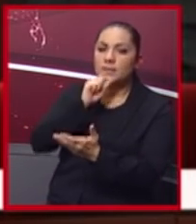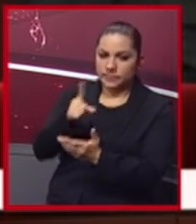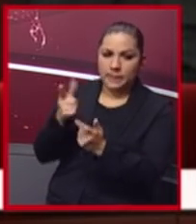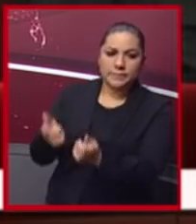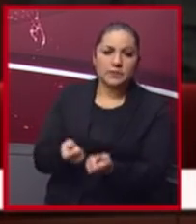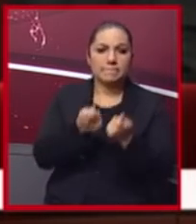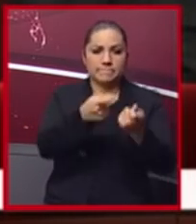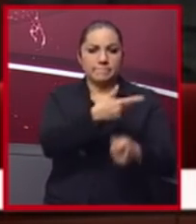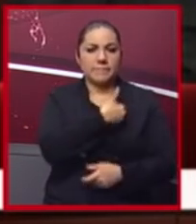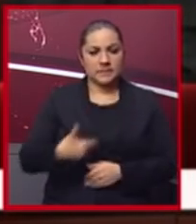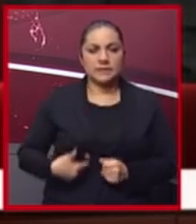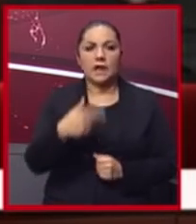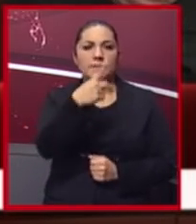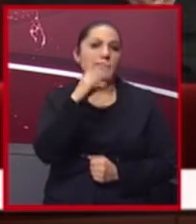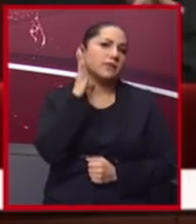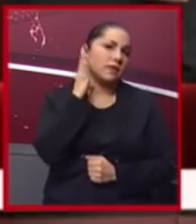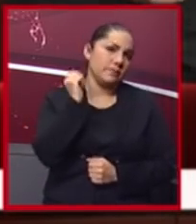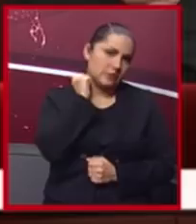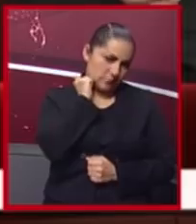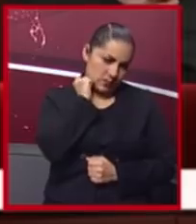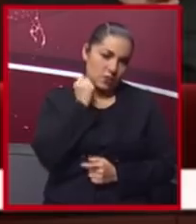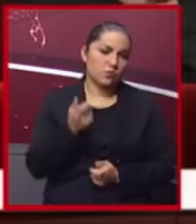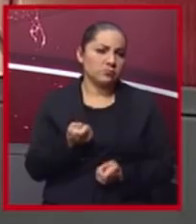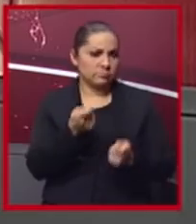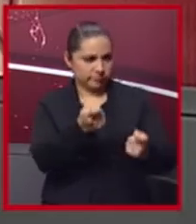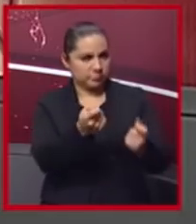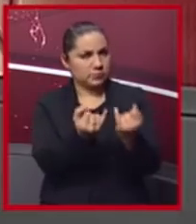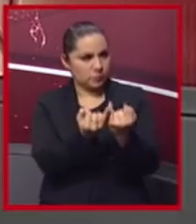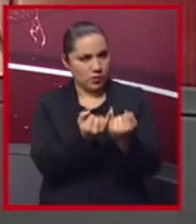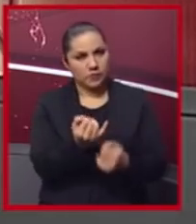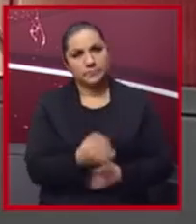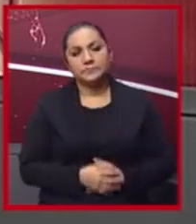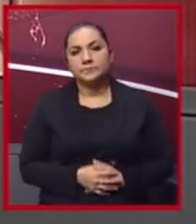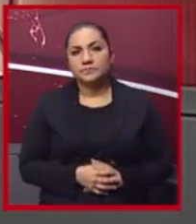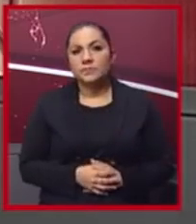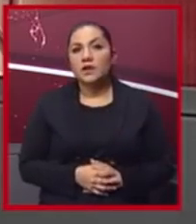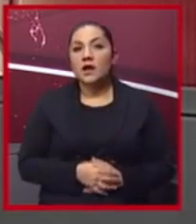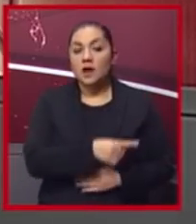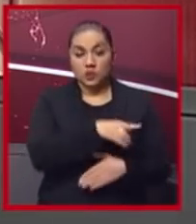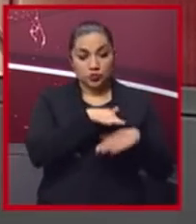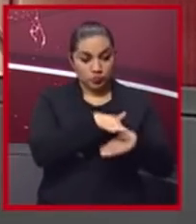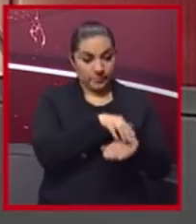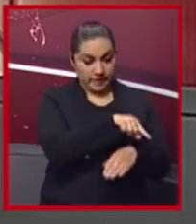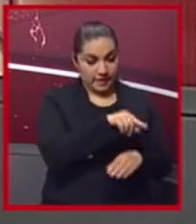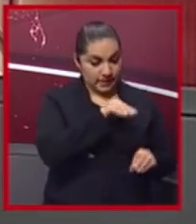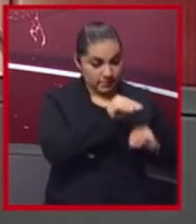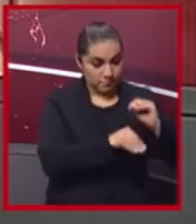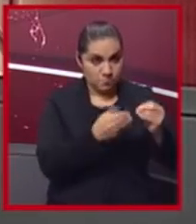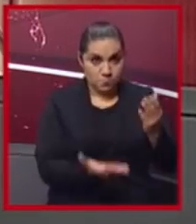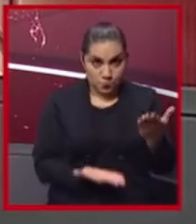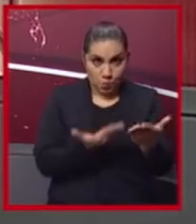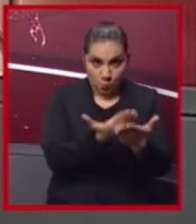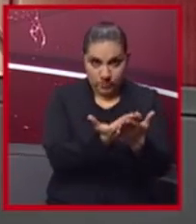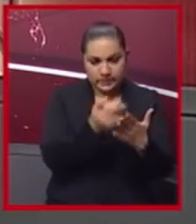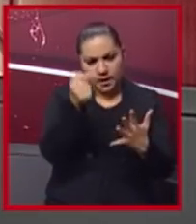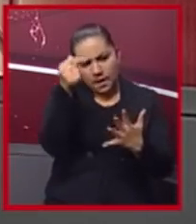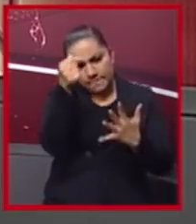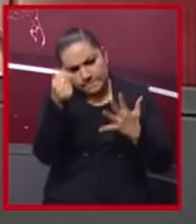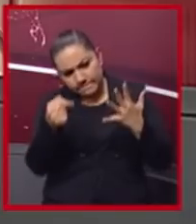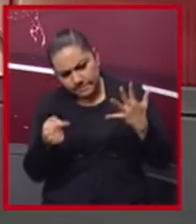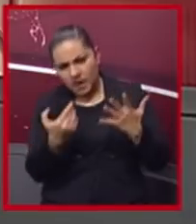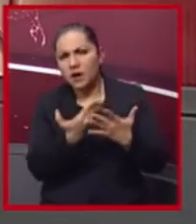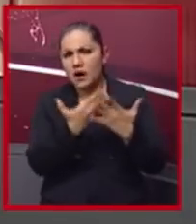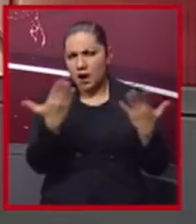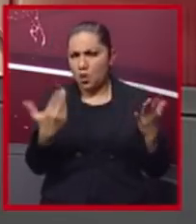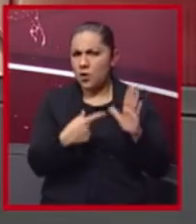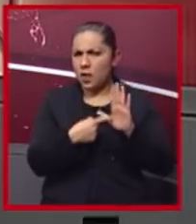Para Noticias del Congreso, Adrián Aguilar Torres. Bueno, y conforme a la iniciativa entregada, destacan los siguientes puntos. Vamos a verlo en